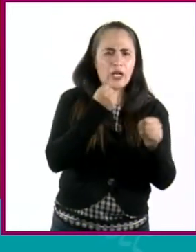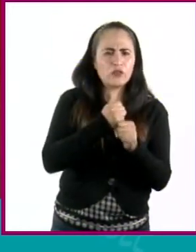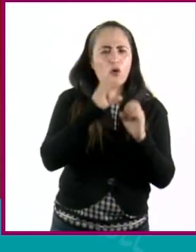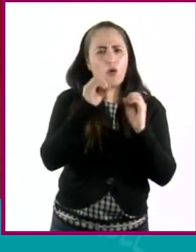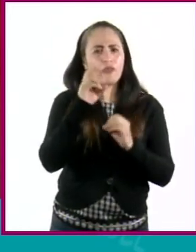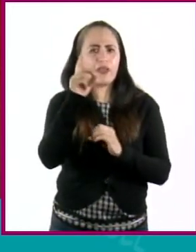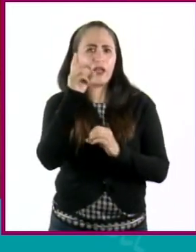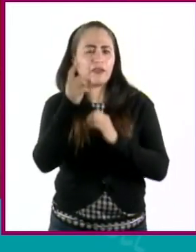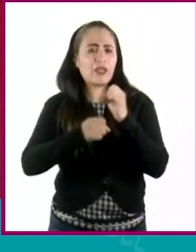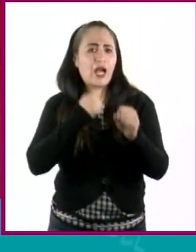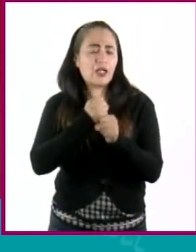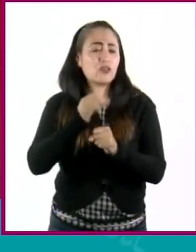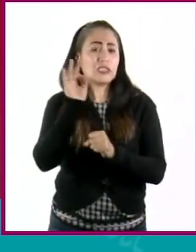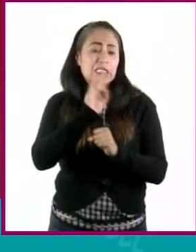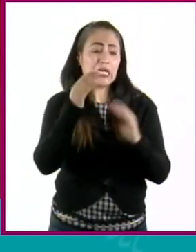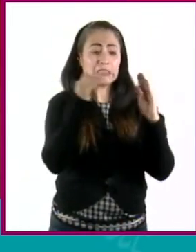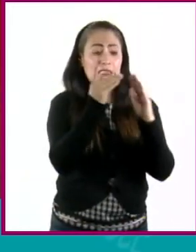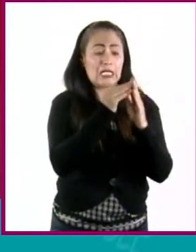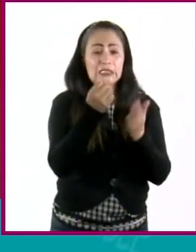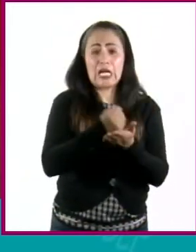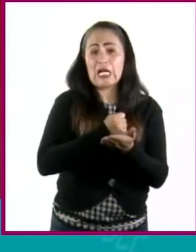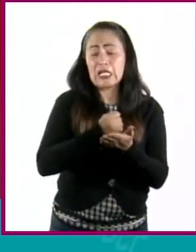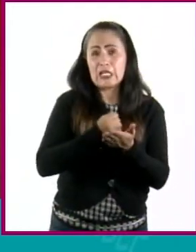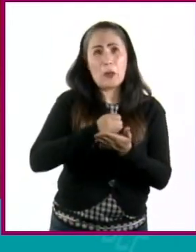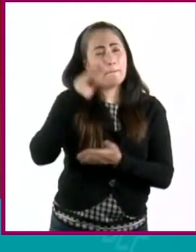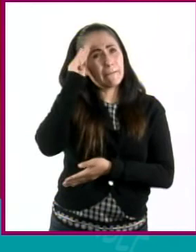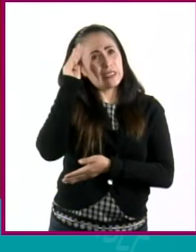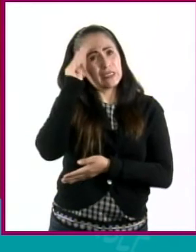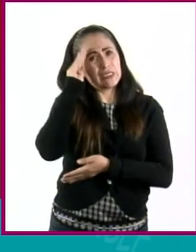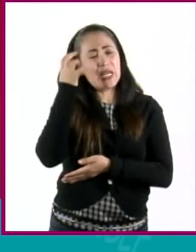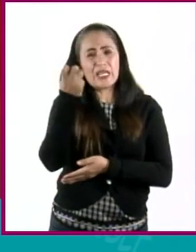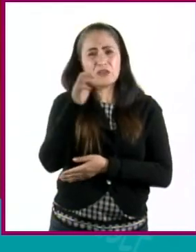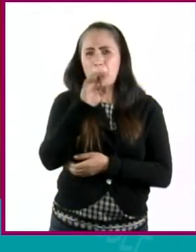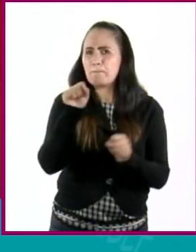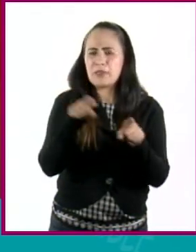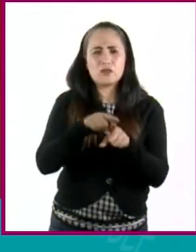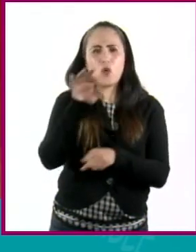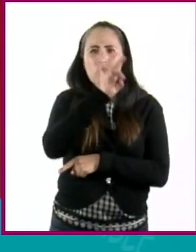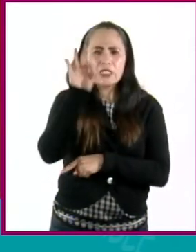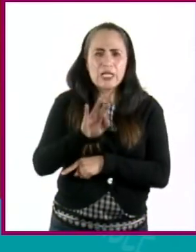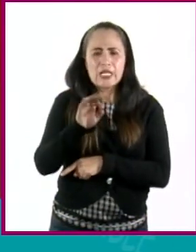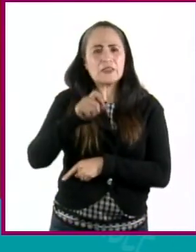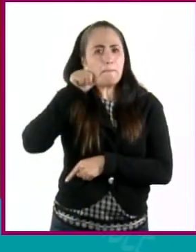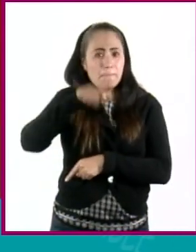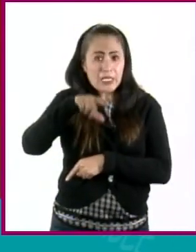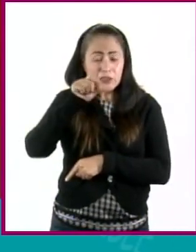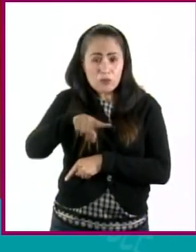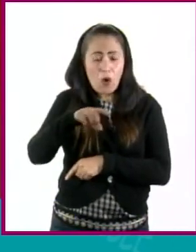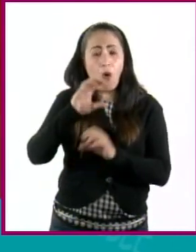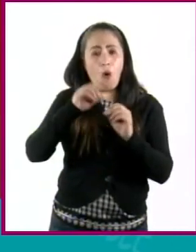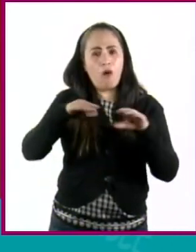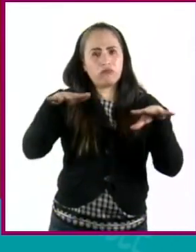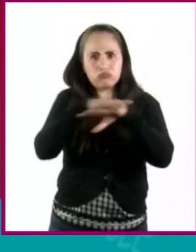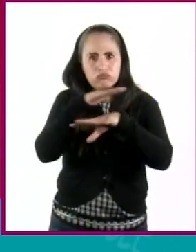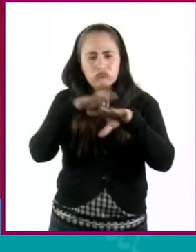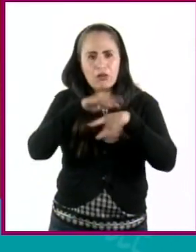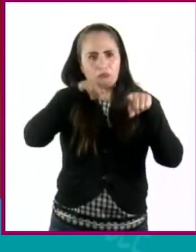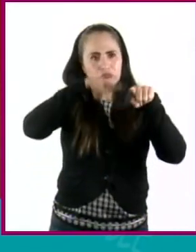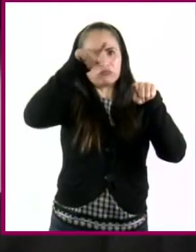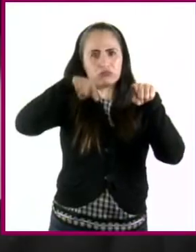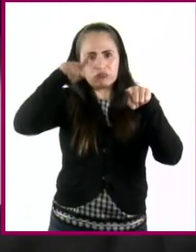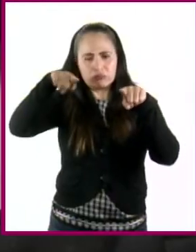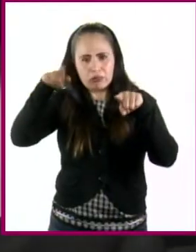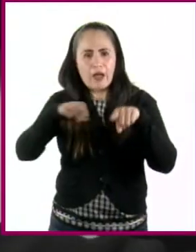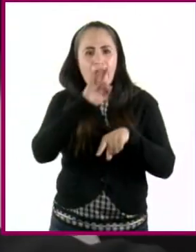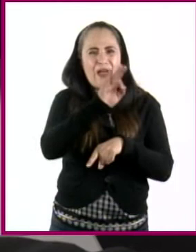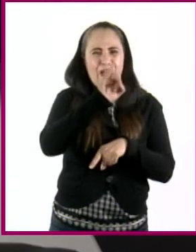de un crédito, de una casa. La tasa de interés del préstamo también, si es fija o variable. Si tenemos una tasa de interés